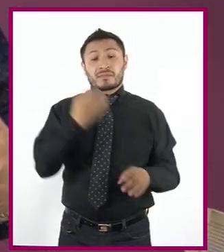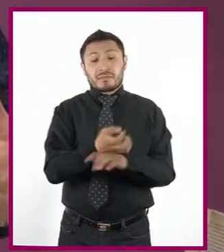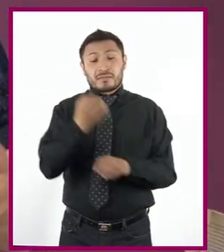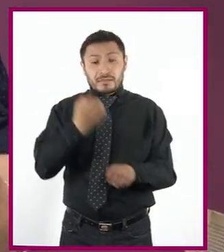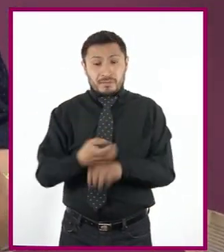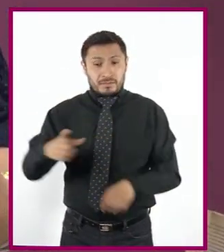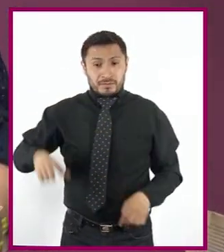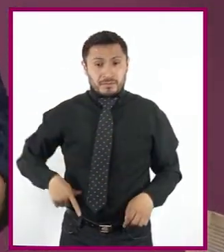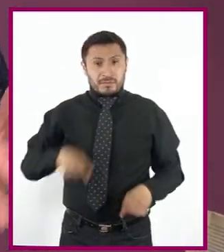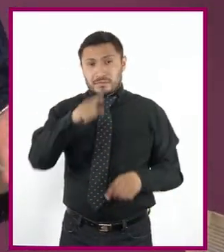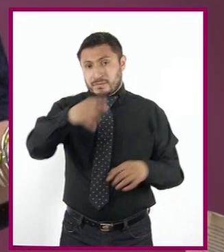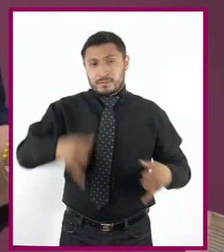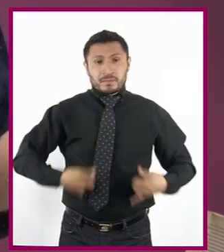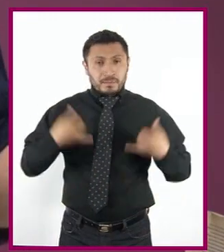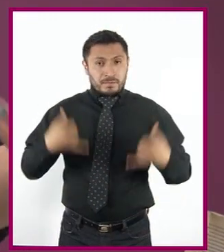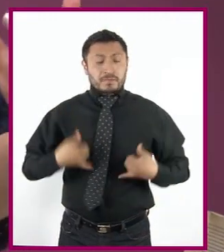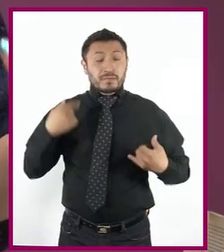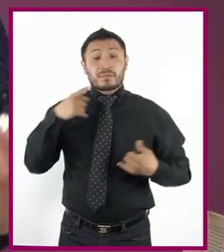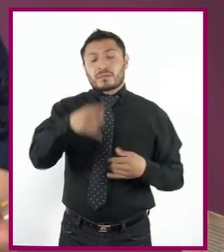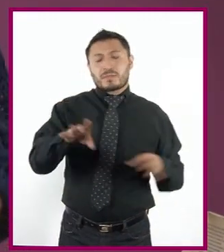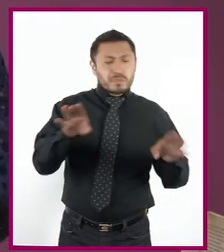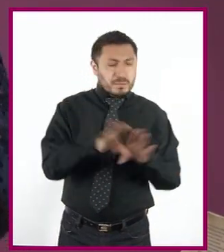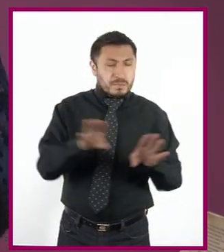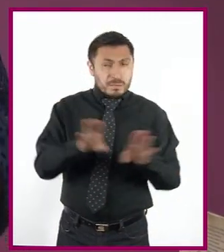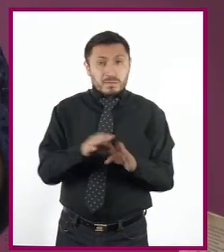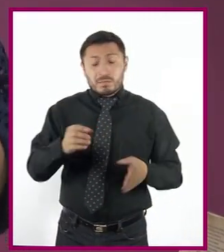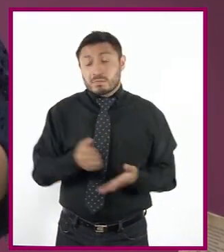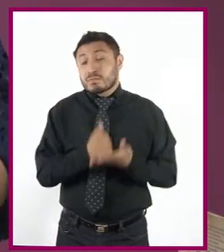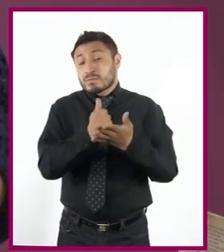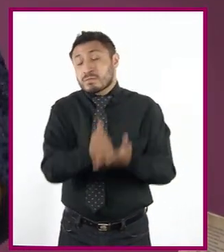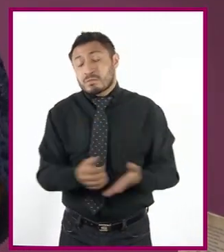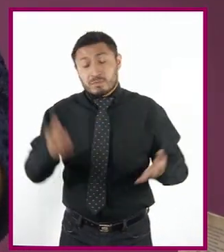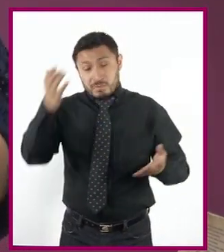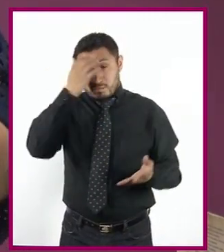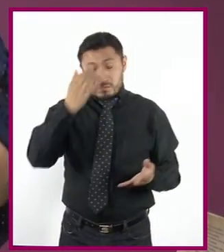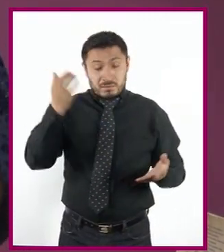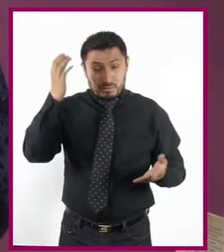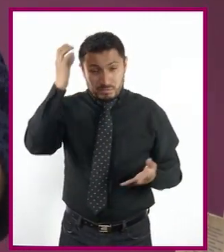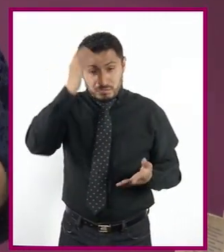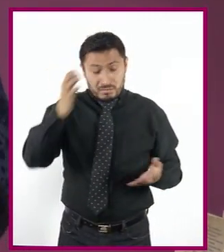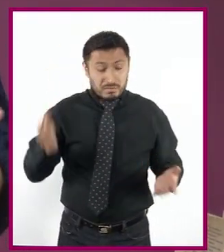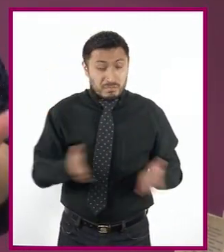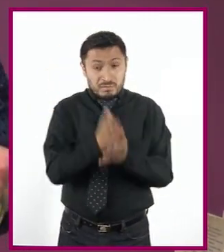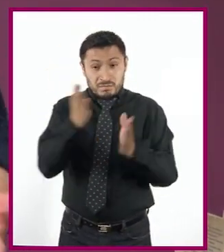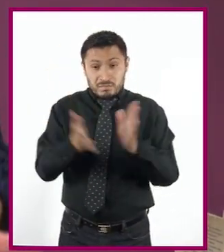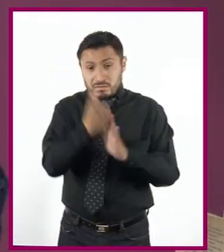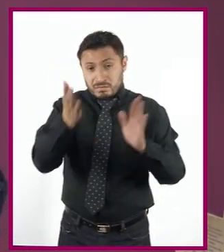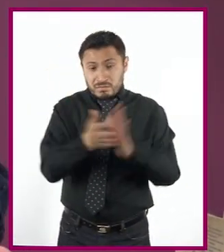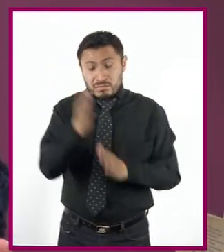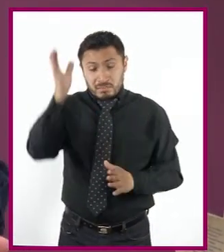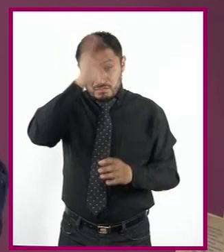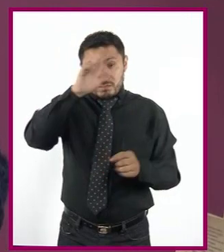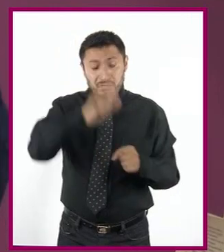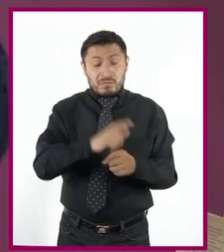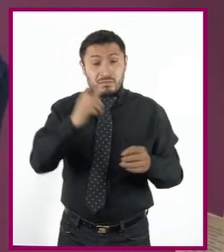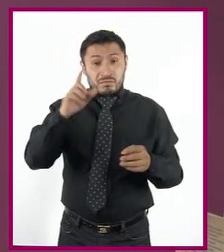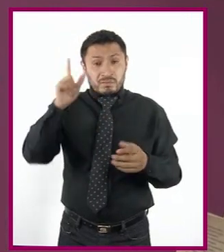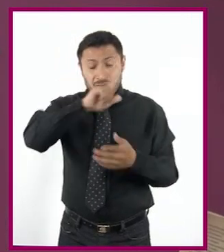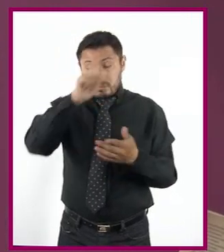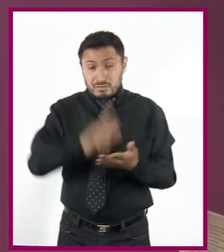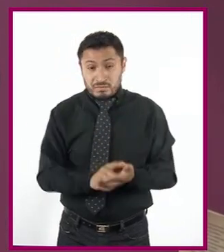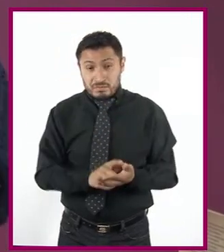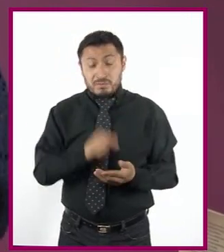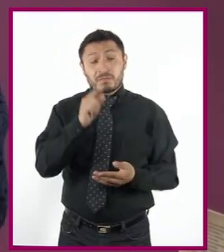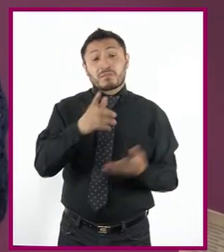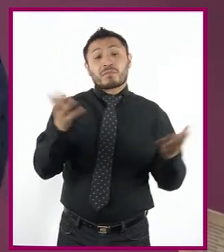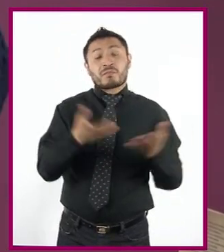Derecho como adolescentes, ¿cómo pueden contribuir a la construcción de una cultura de la legalidad?